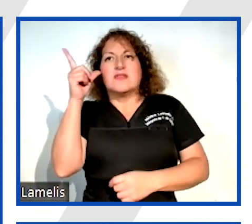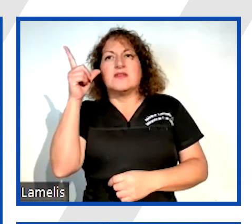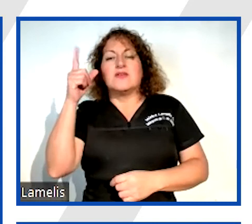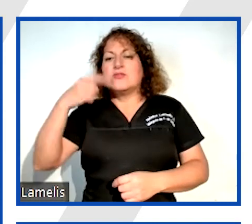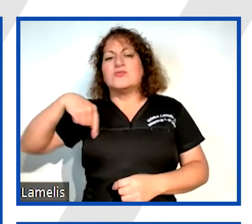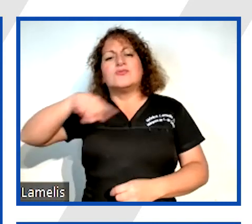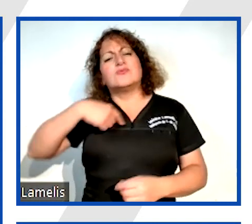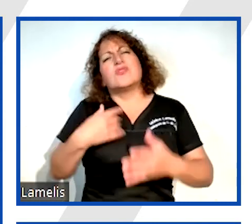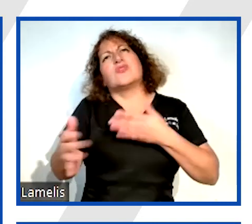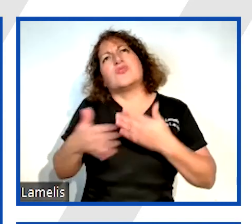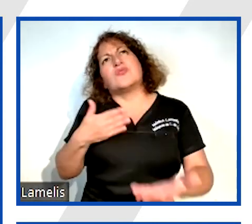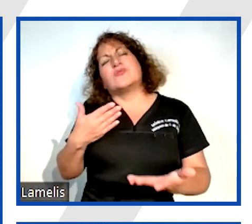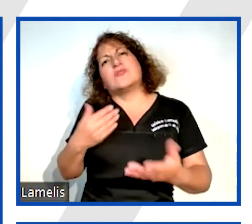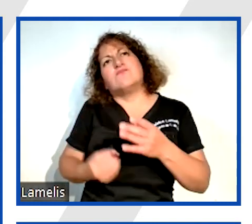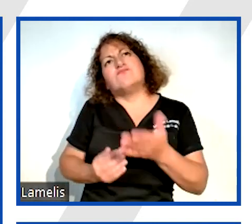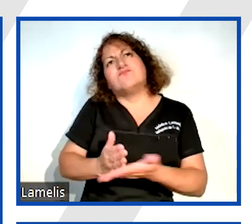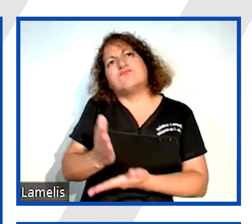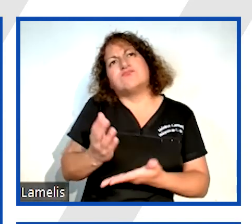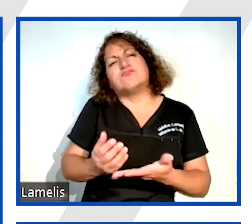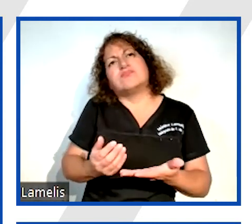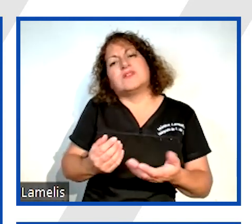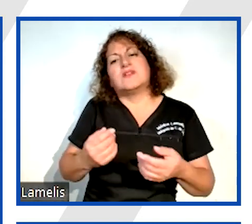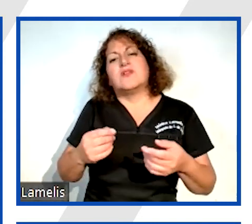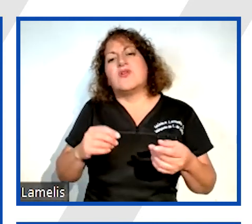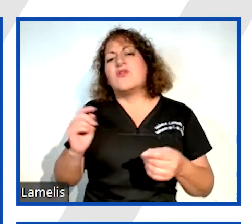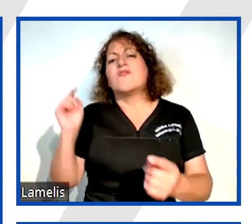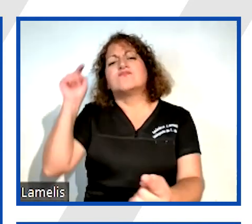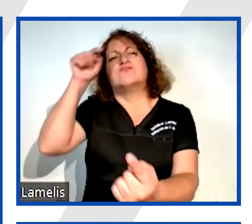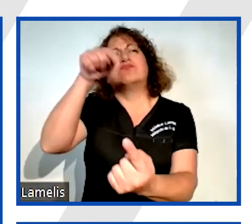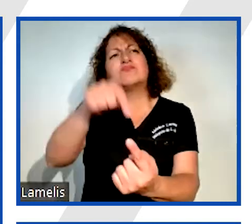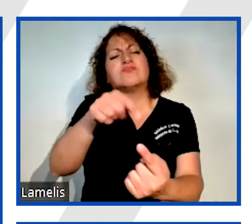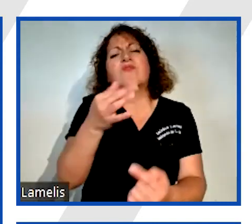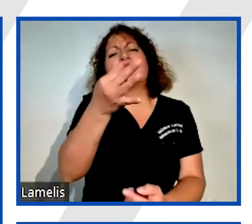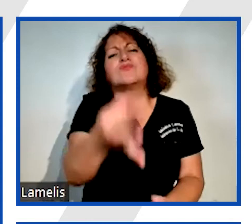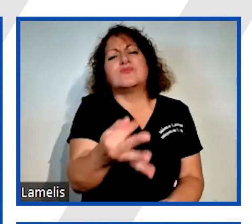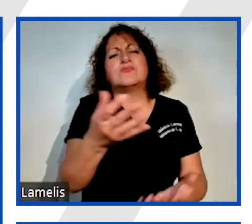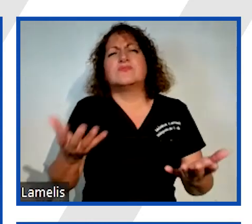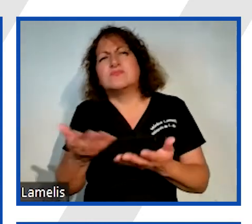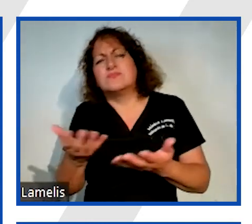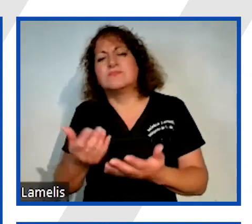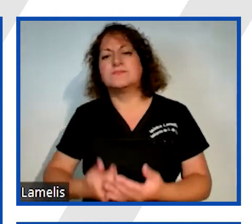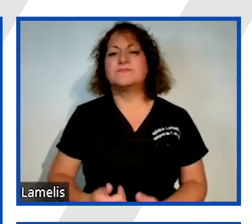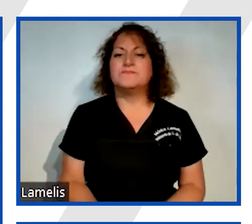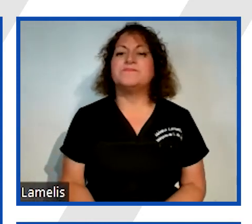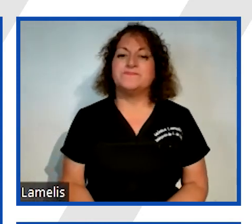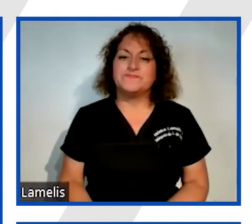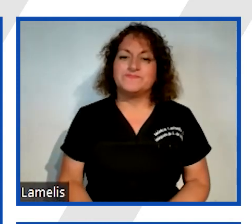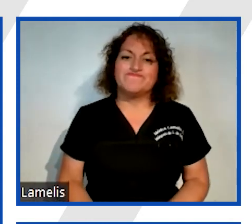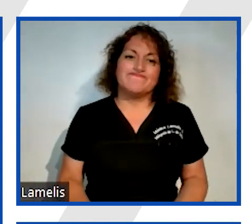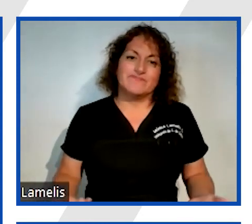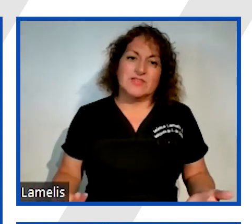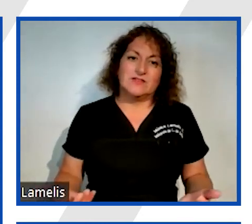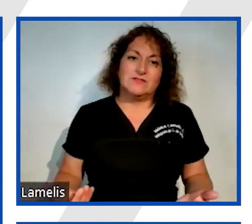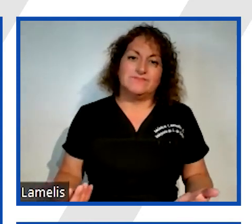dónde vamos y logremos verdad todos poner un poco de nuestra parte para que duremos eso